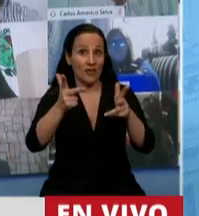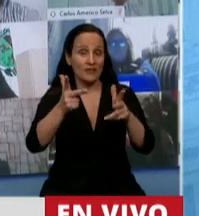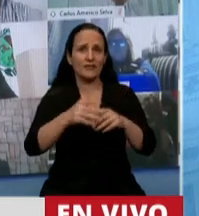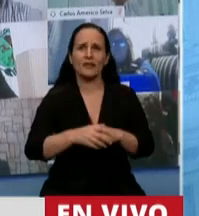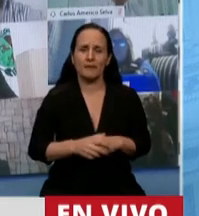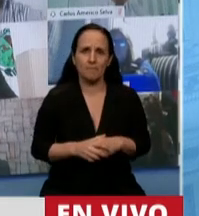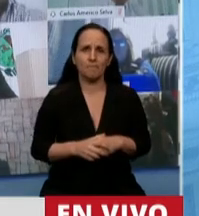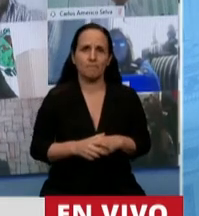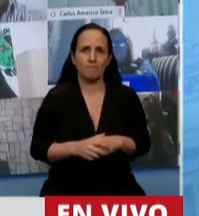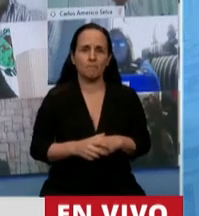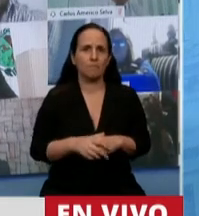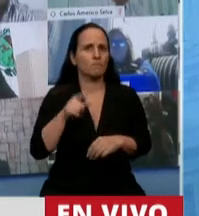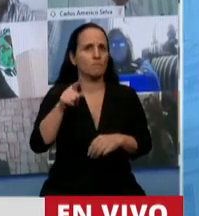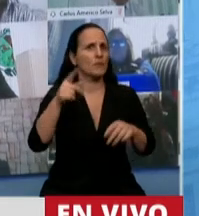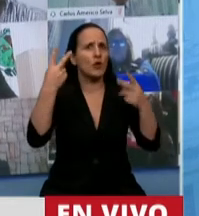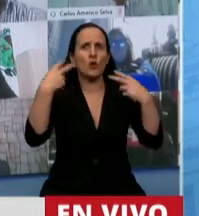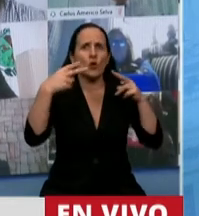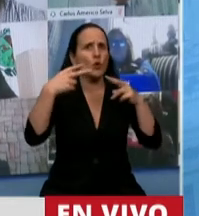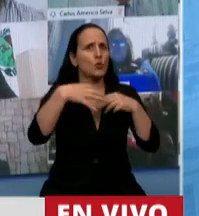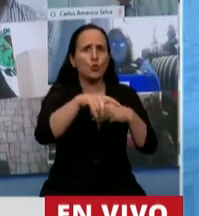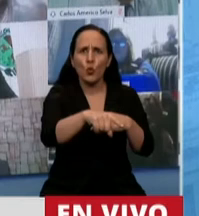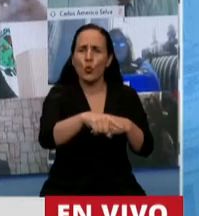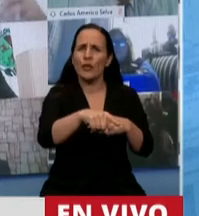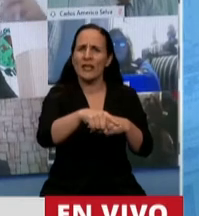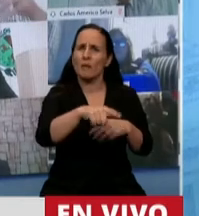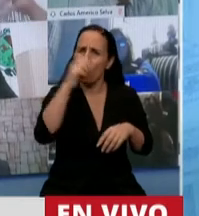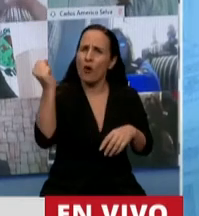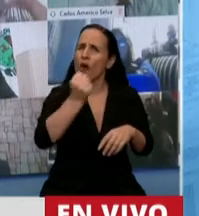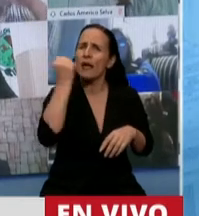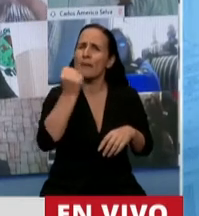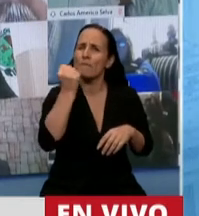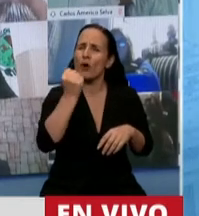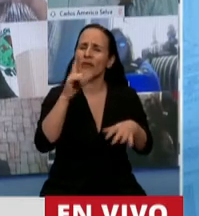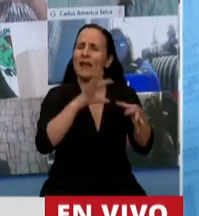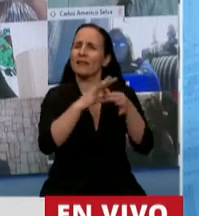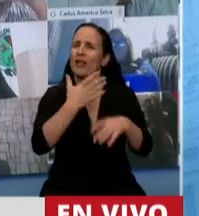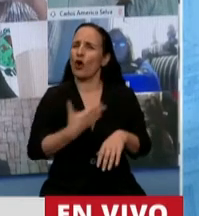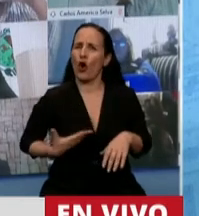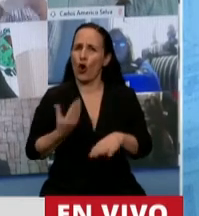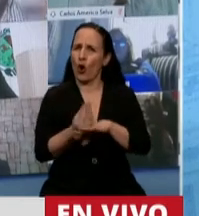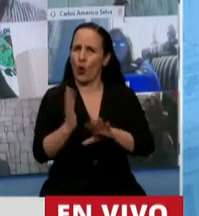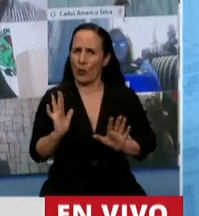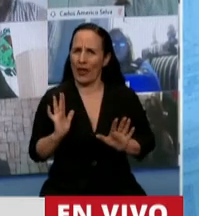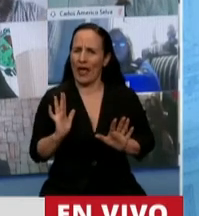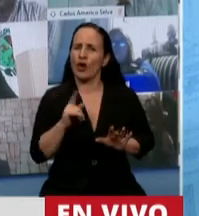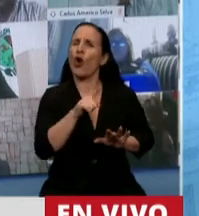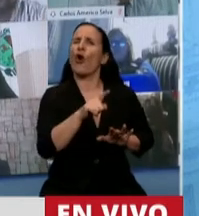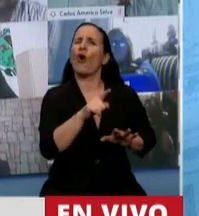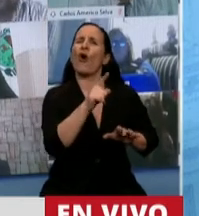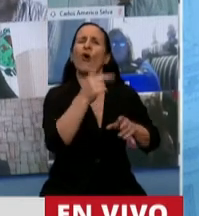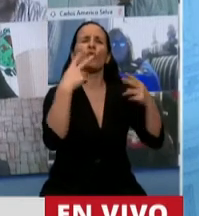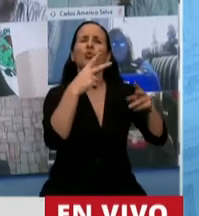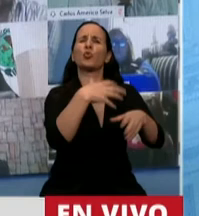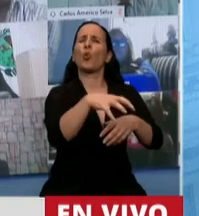el carácter que el turismo tiene desde la concepción de nuestro gobierno. No es solo un negocio o una